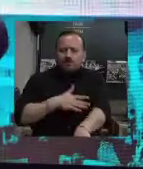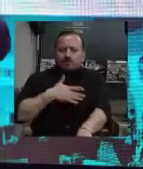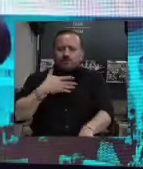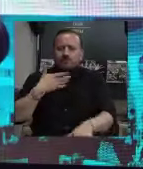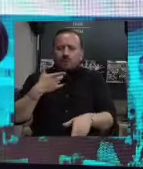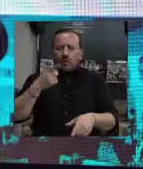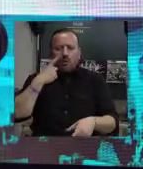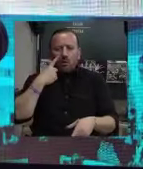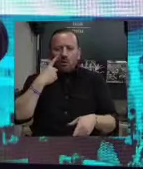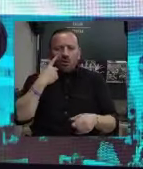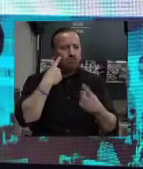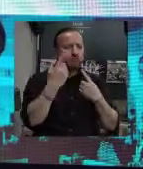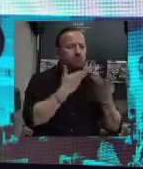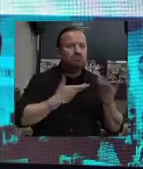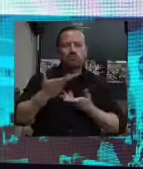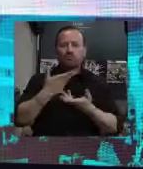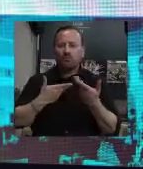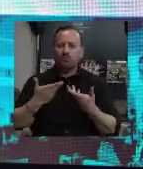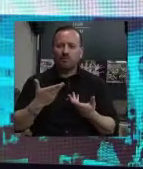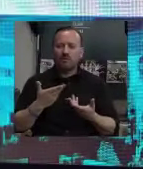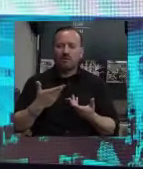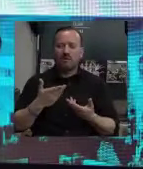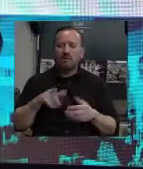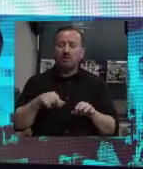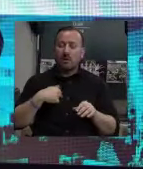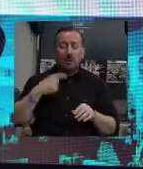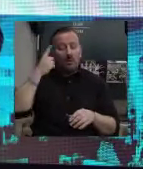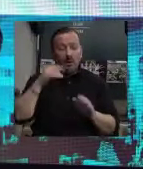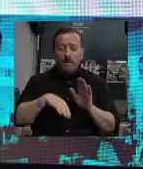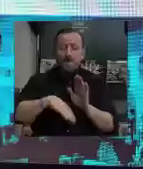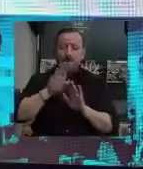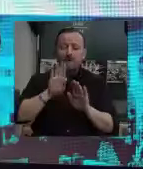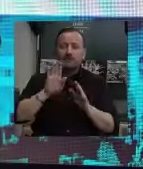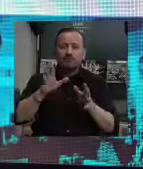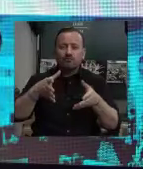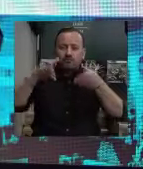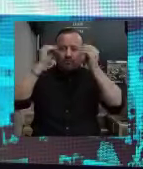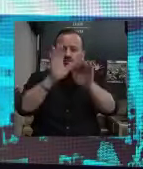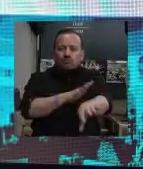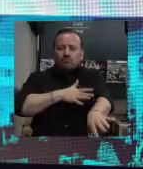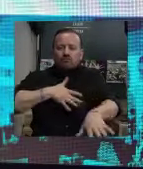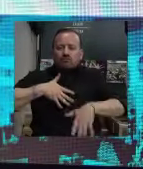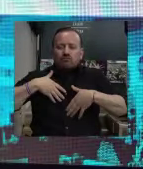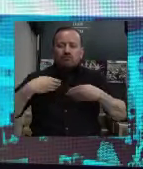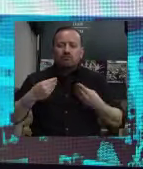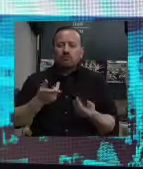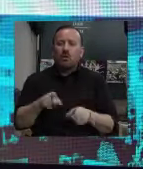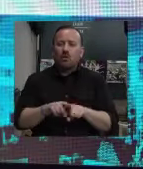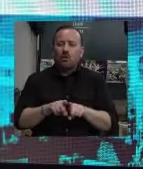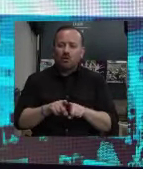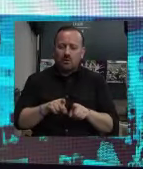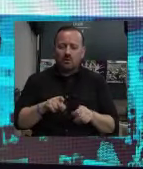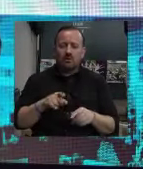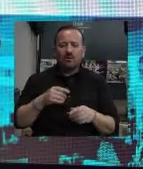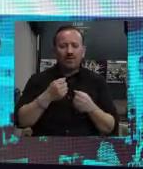reconociéndonos Yo creo que la mayor inspiración es que el potencial que ha puesto la vida y Dios en cada